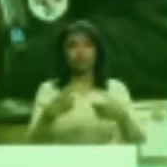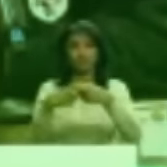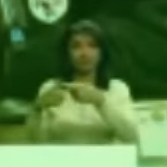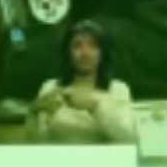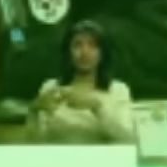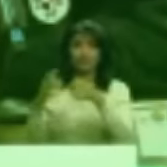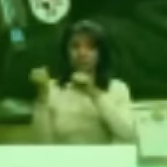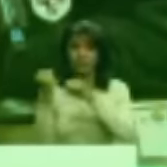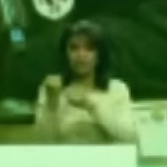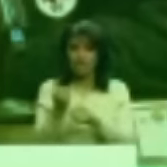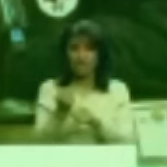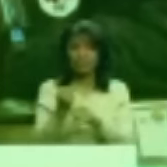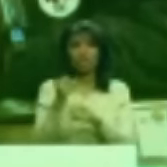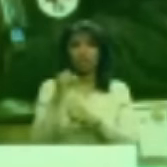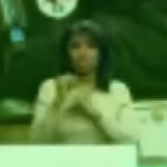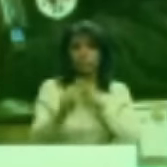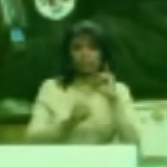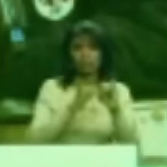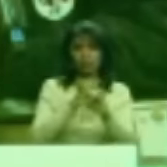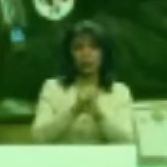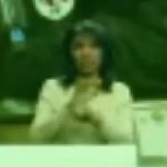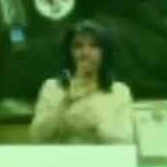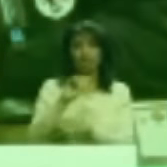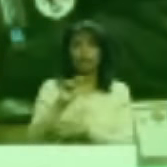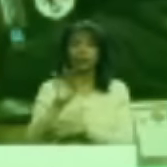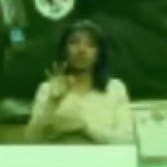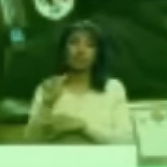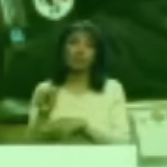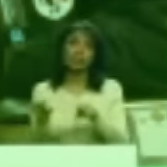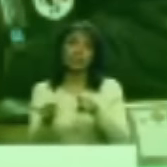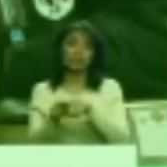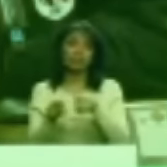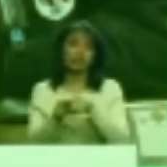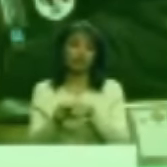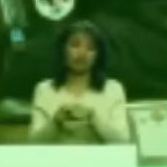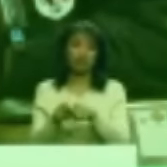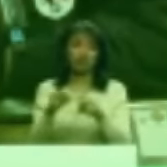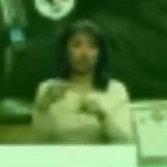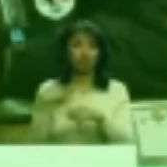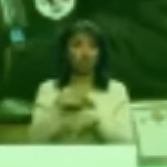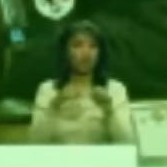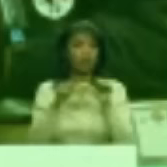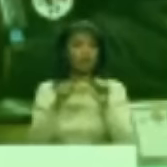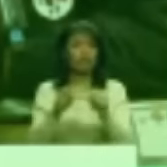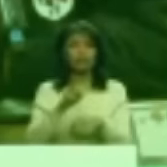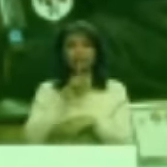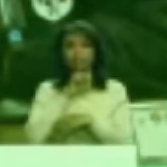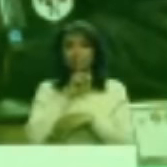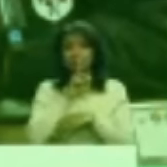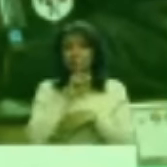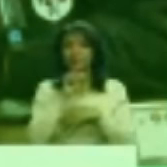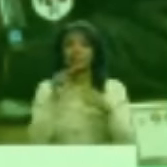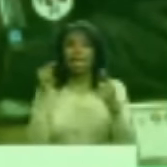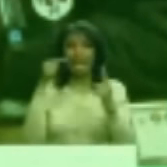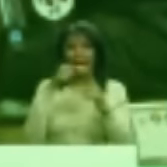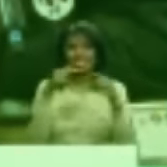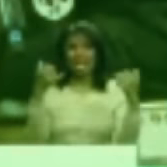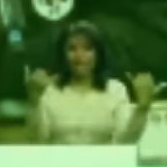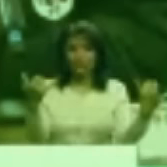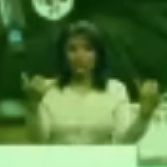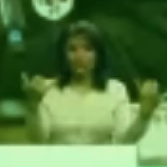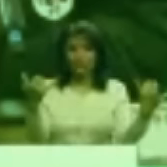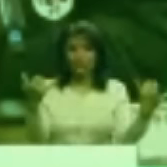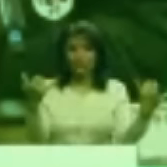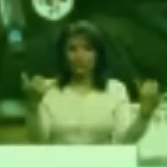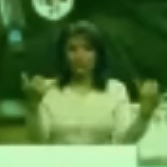Fútbol Asociado, o sea FIFA, y el Ministerio Público, había que mantener la confidencialidad de aquellas